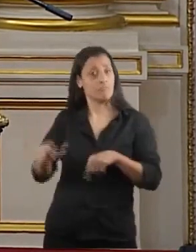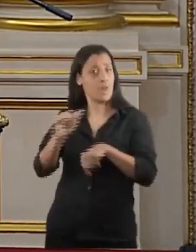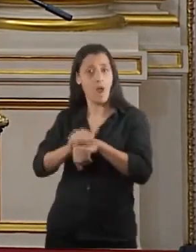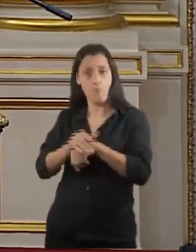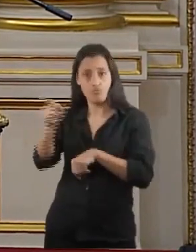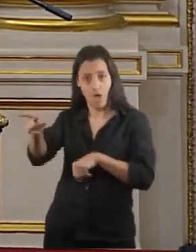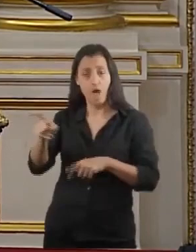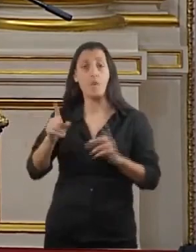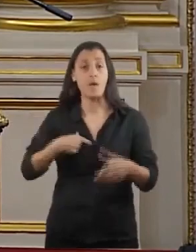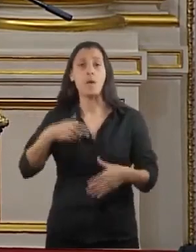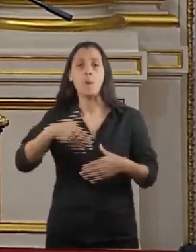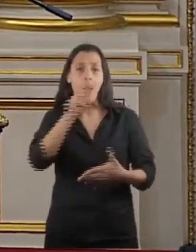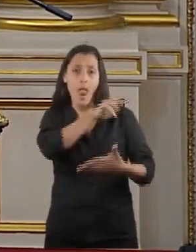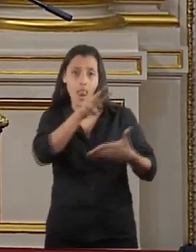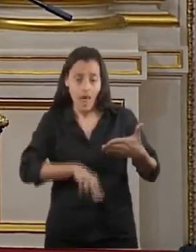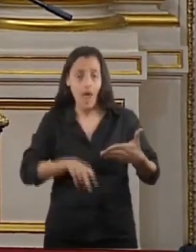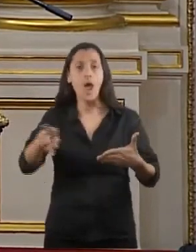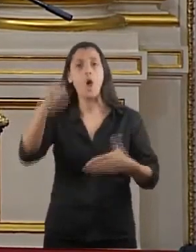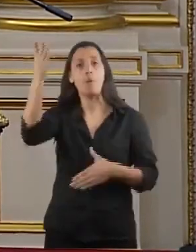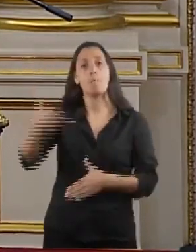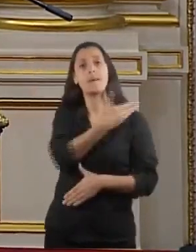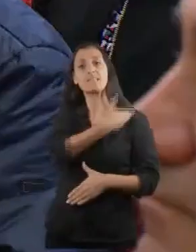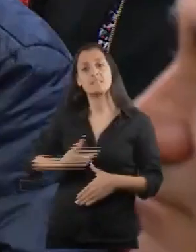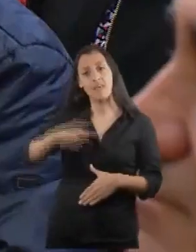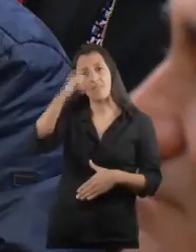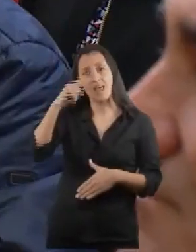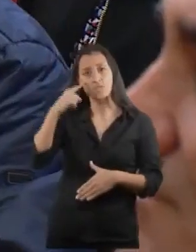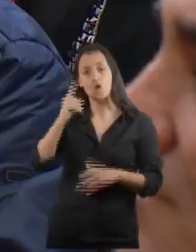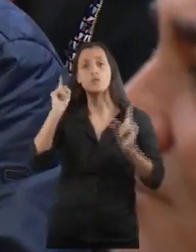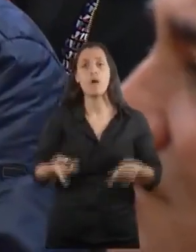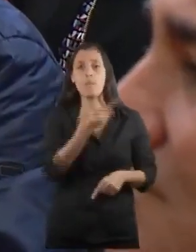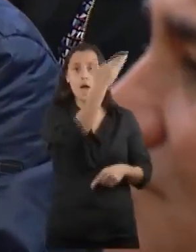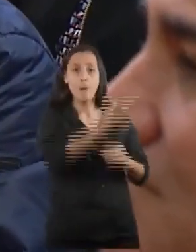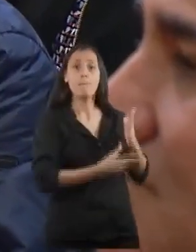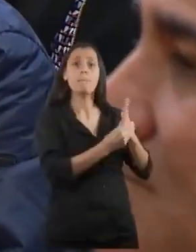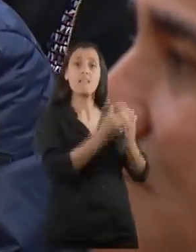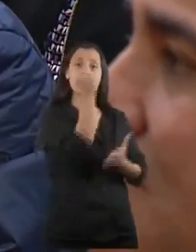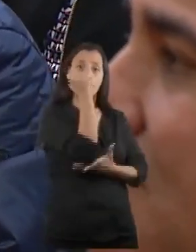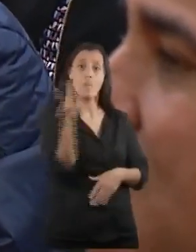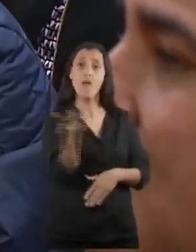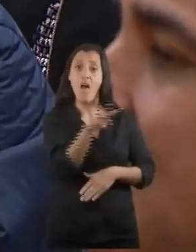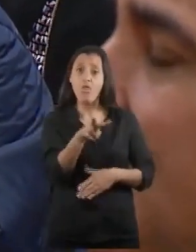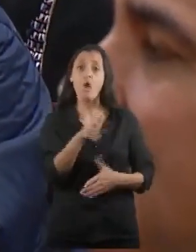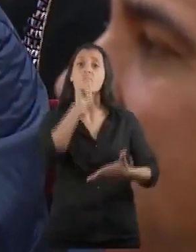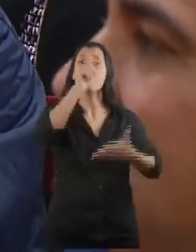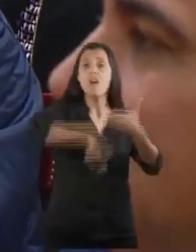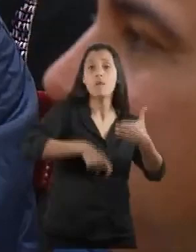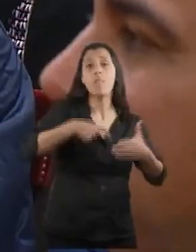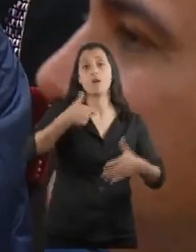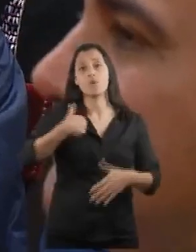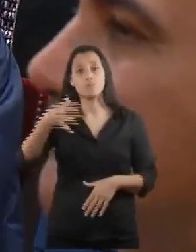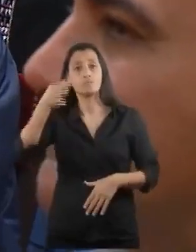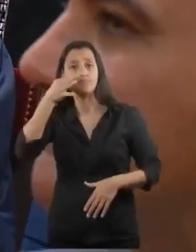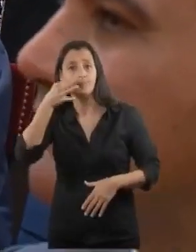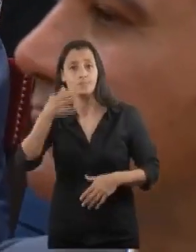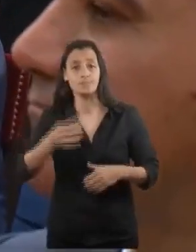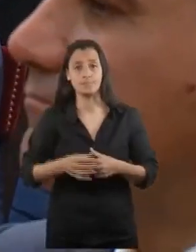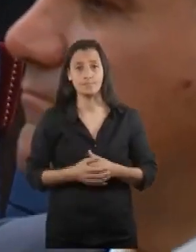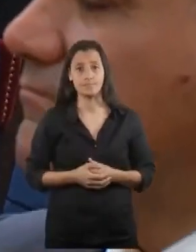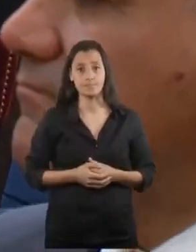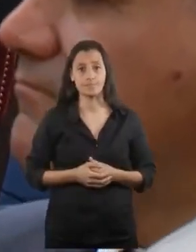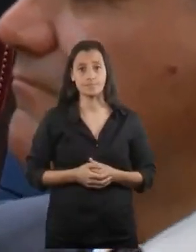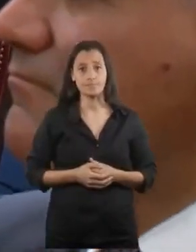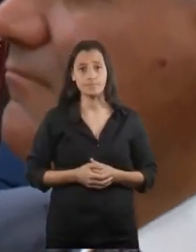ella dependa creo al señor presidente de la nación y a la señora ministra nombrada quienes firman ante mí doy Fe